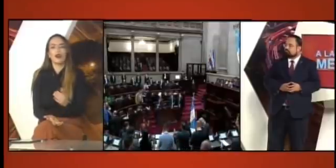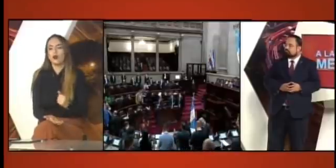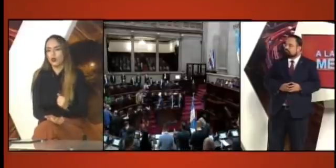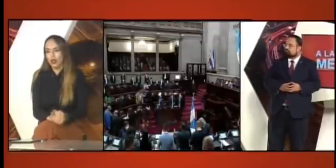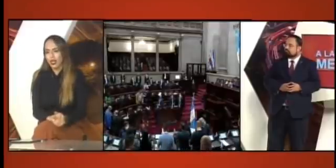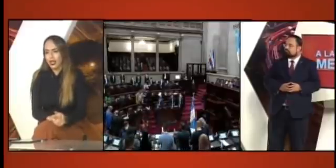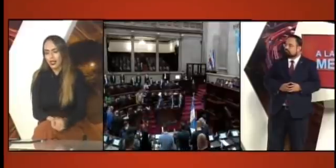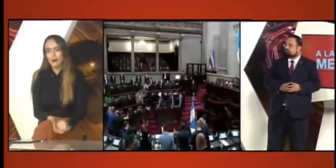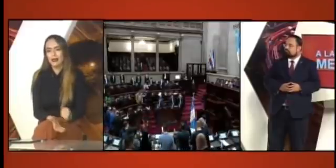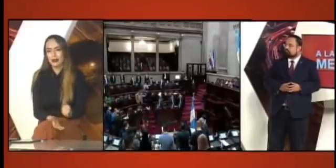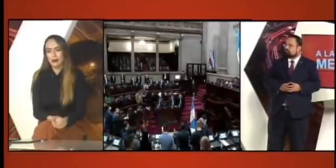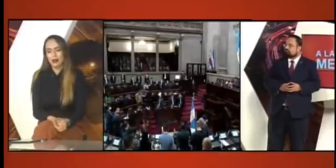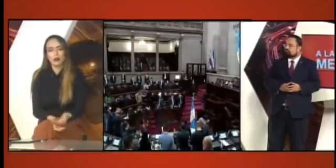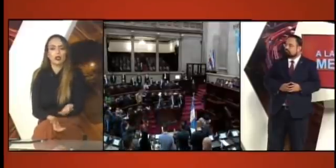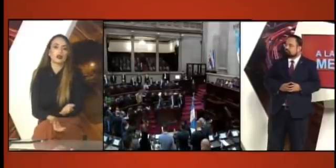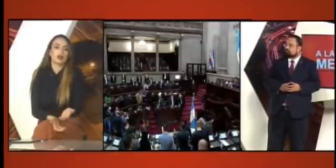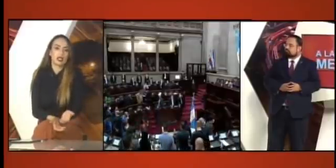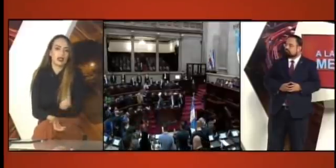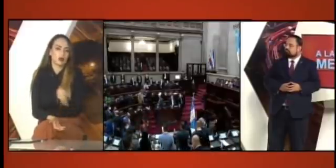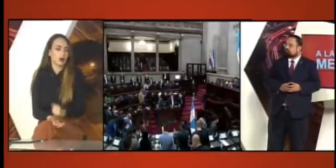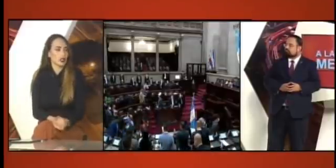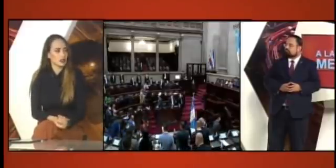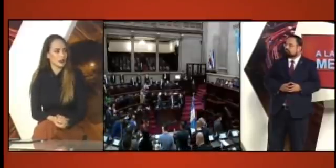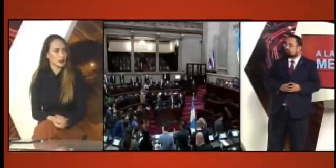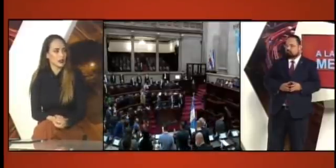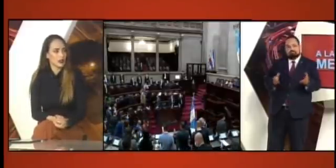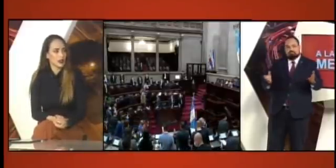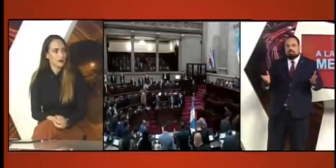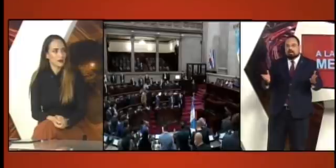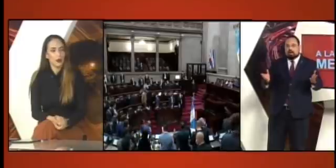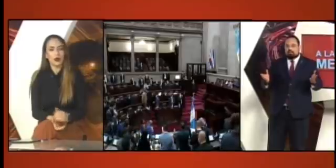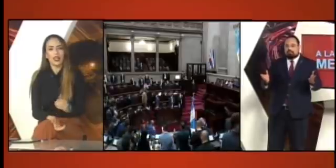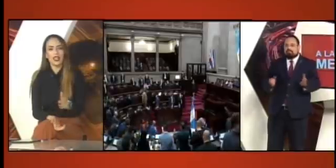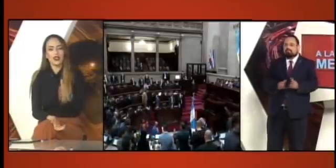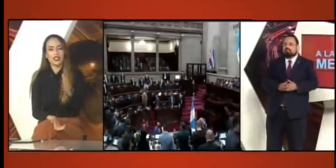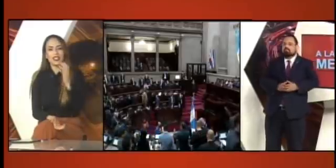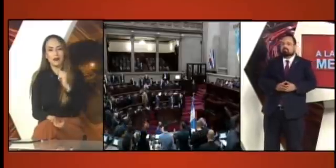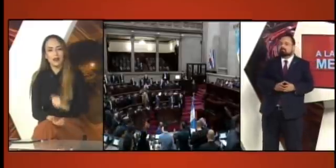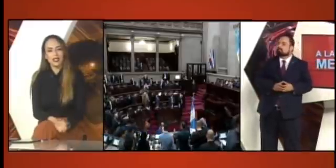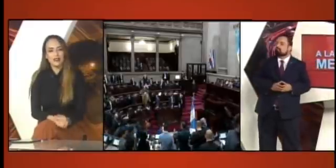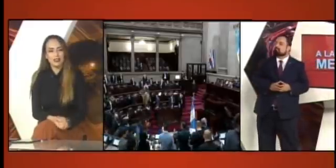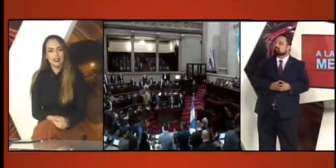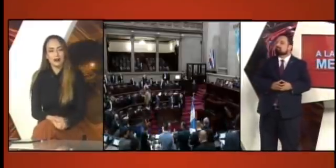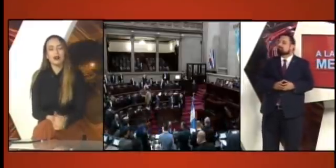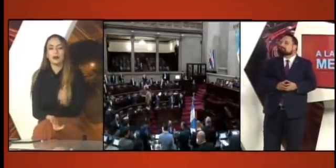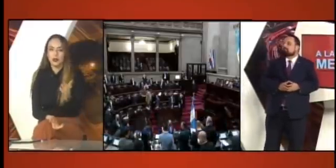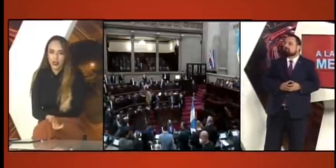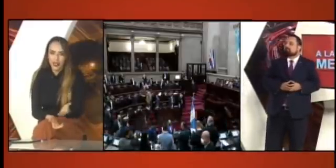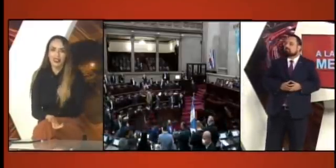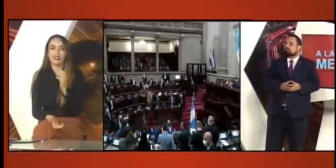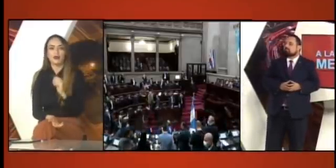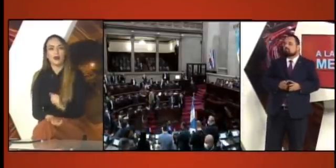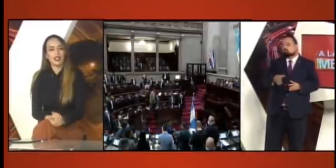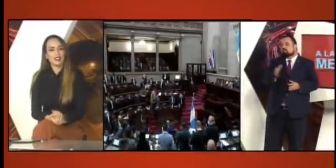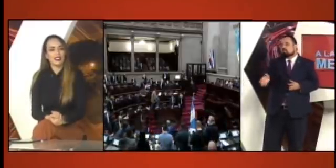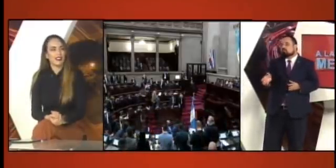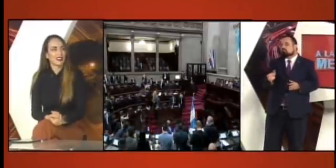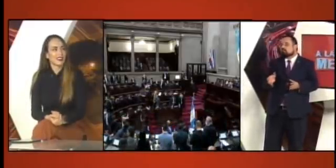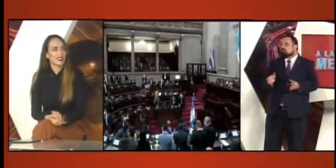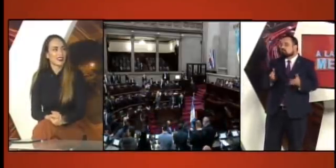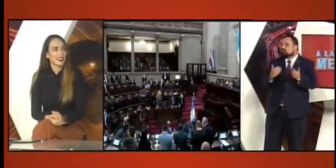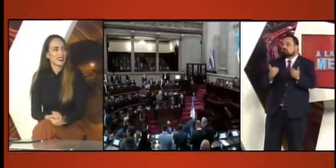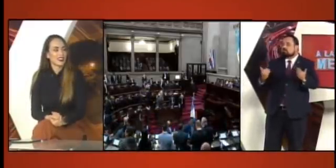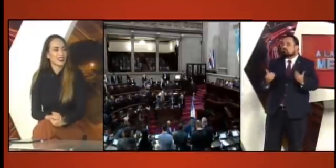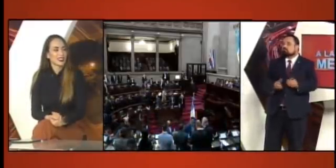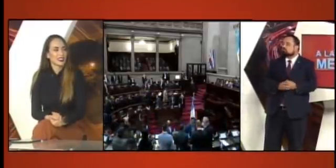aprobaron un 'toque de queda' más temprano bueno no sale de su casa porque no cierran el país el fin de semana bueno que de sensus no salga